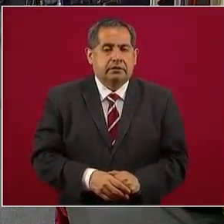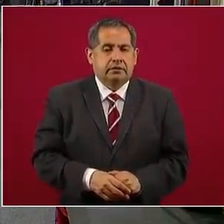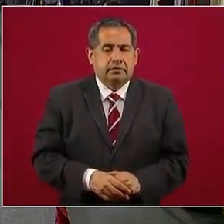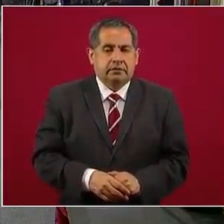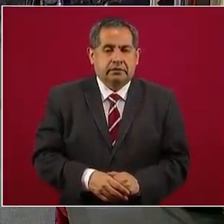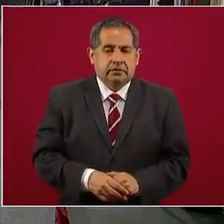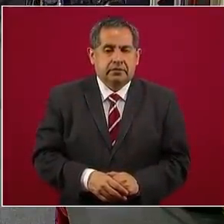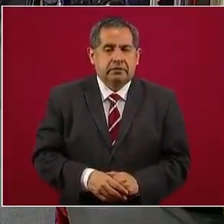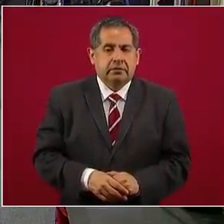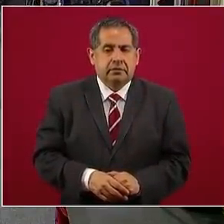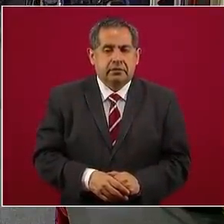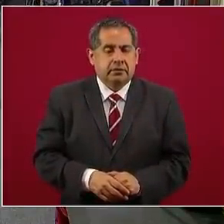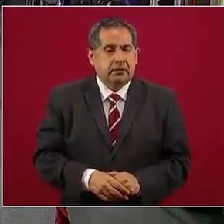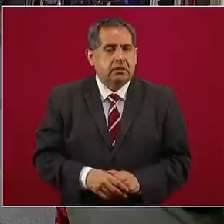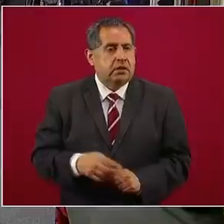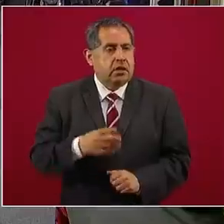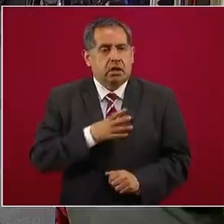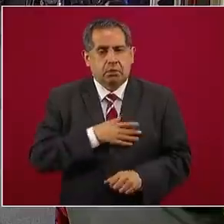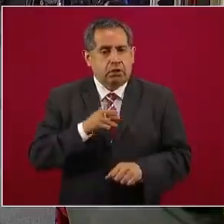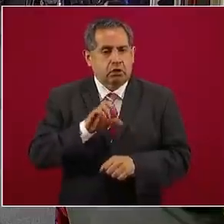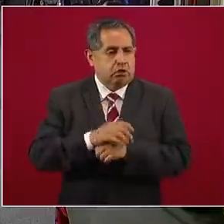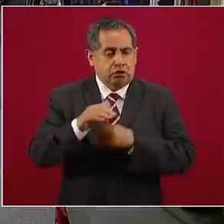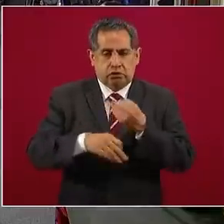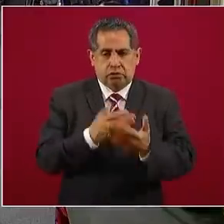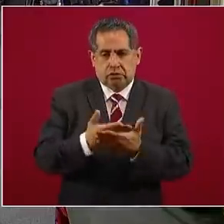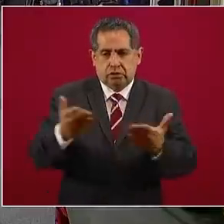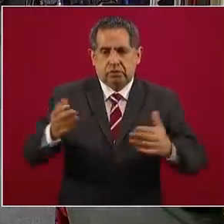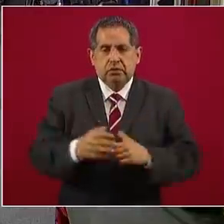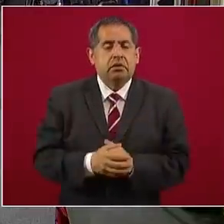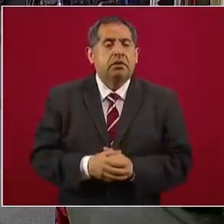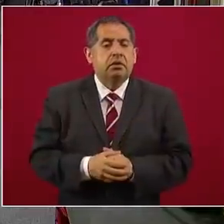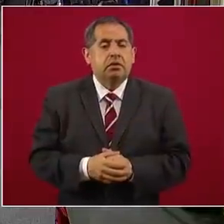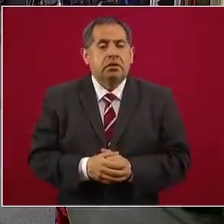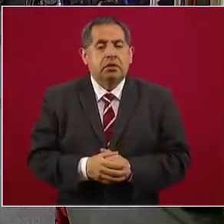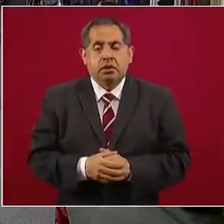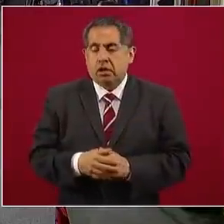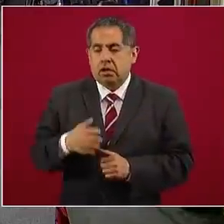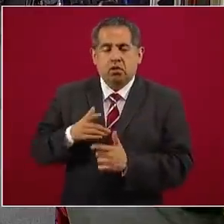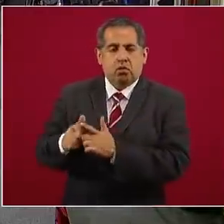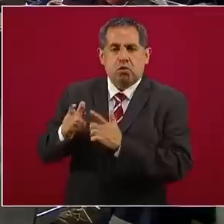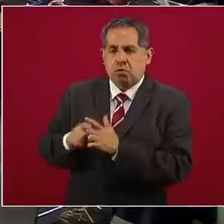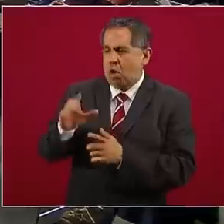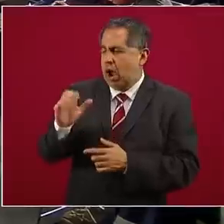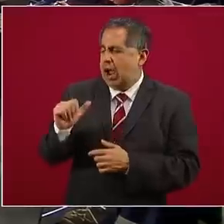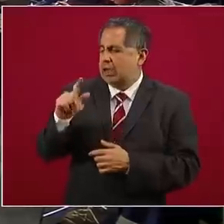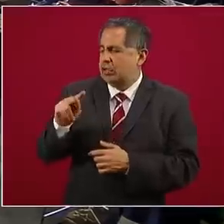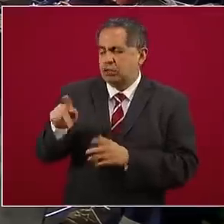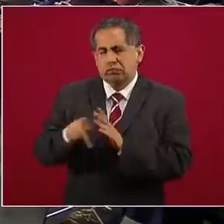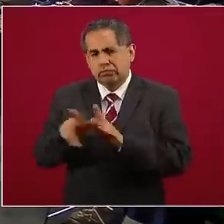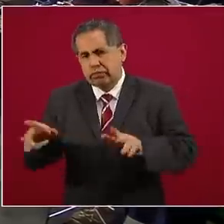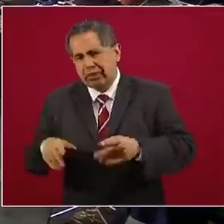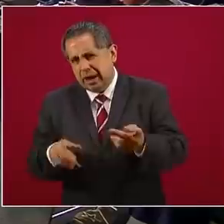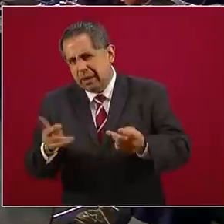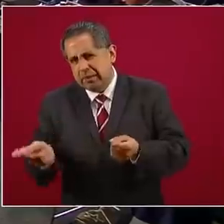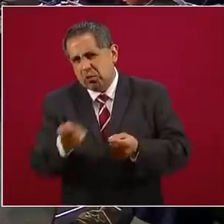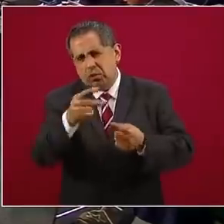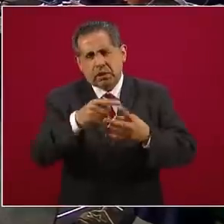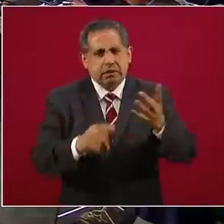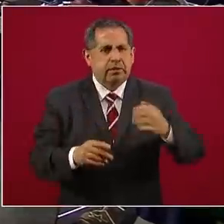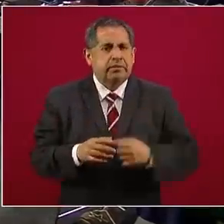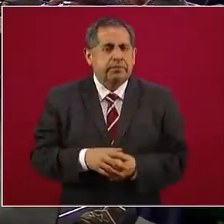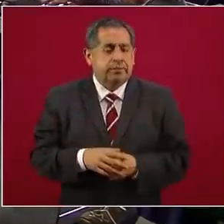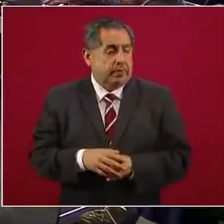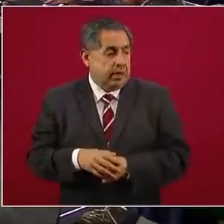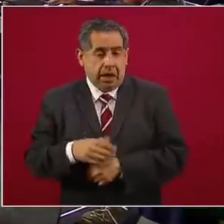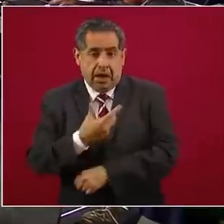Gracias. Buenos días a todas y a todos. Lisbeth Álvarez, del diario Basta y Grupo Cantón. Pues varias preguntas. La primera, ¿la vacuna